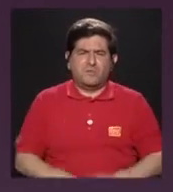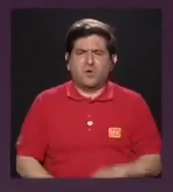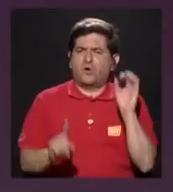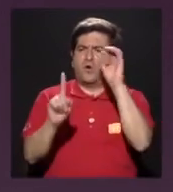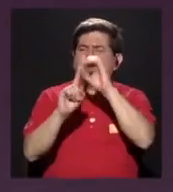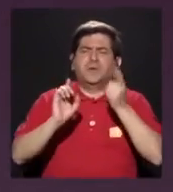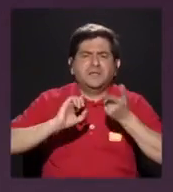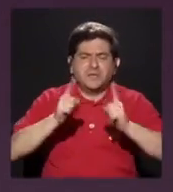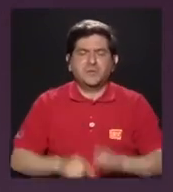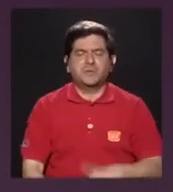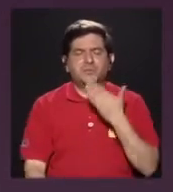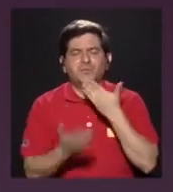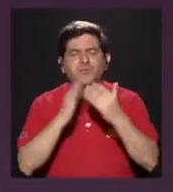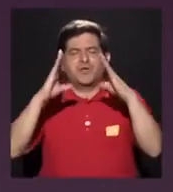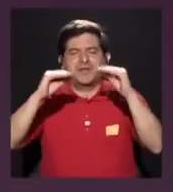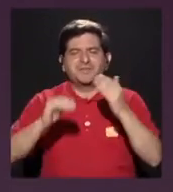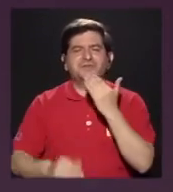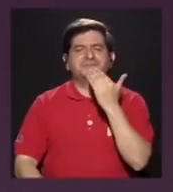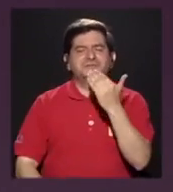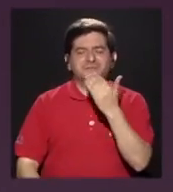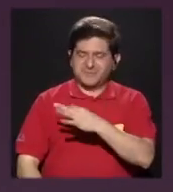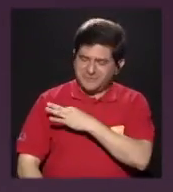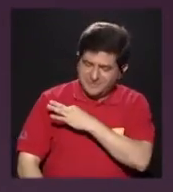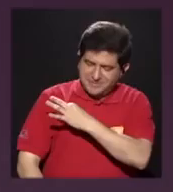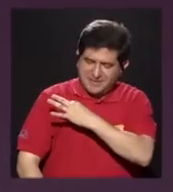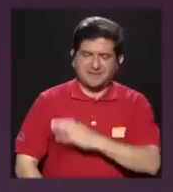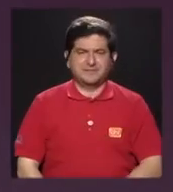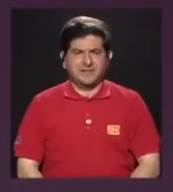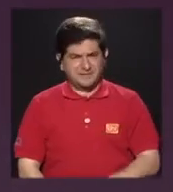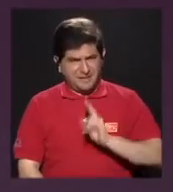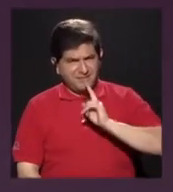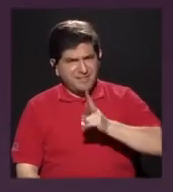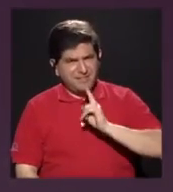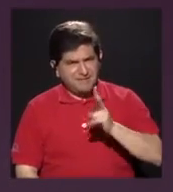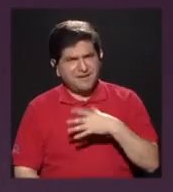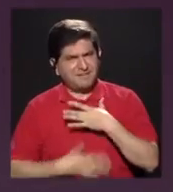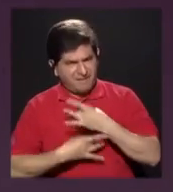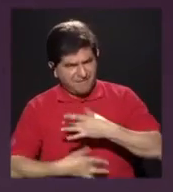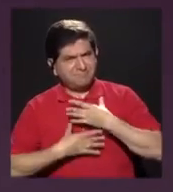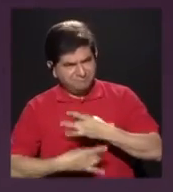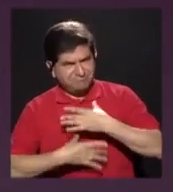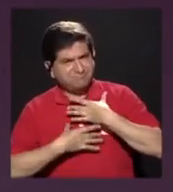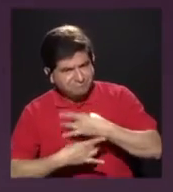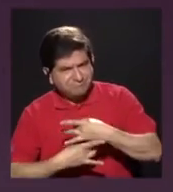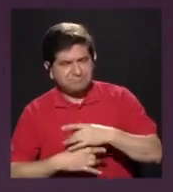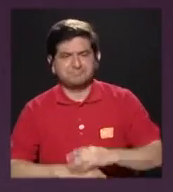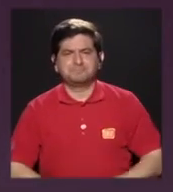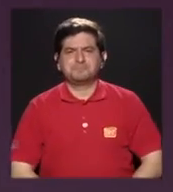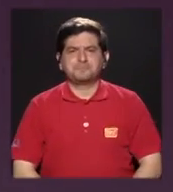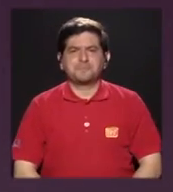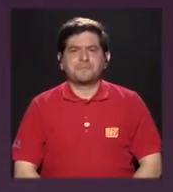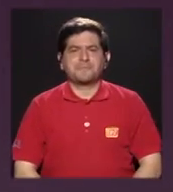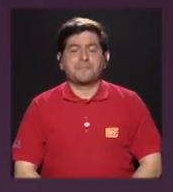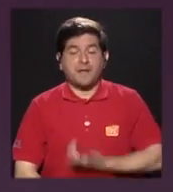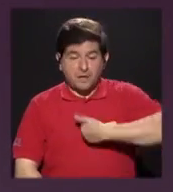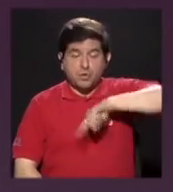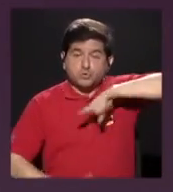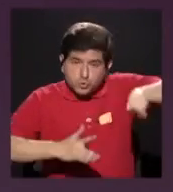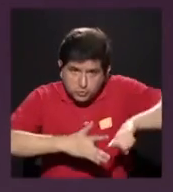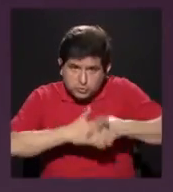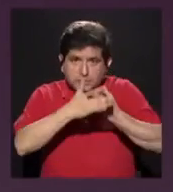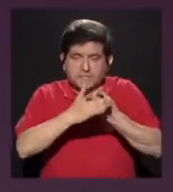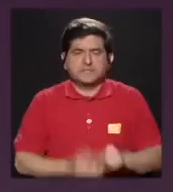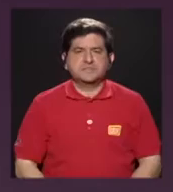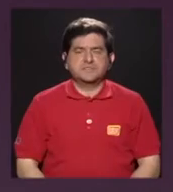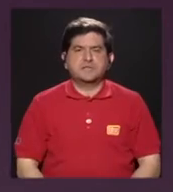buenas noches muchas gracias por la invitación realmente es muy interesante la nacemos al